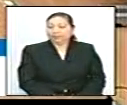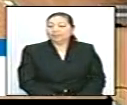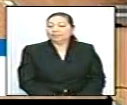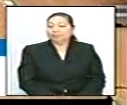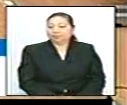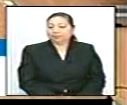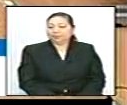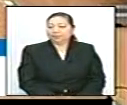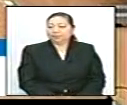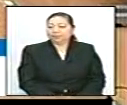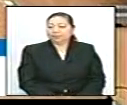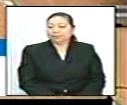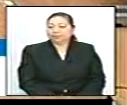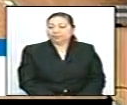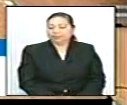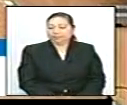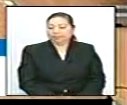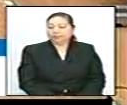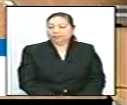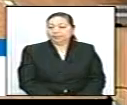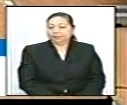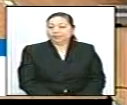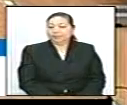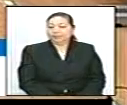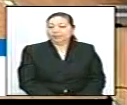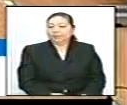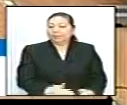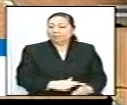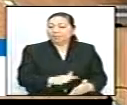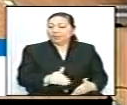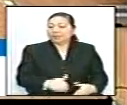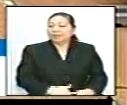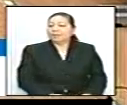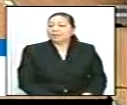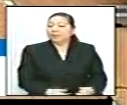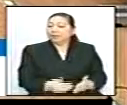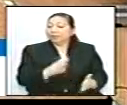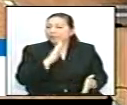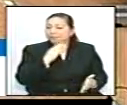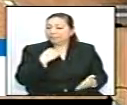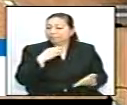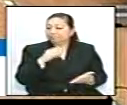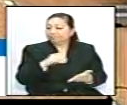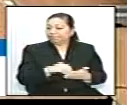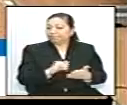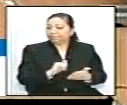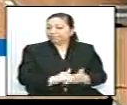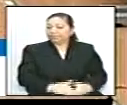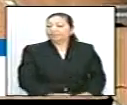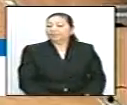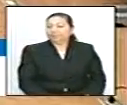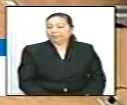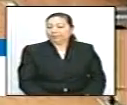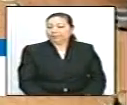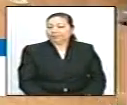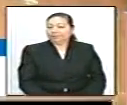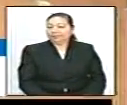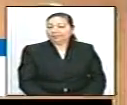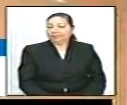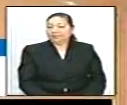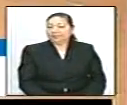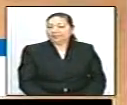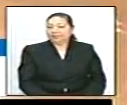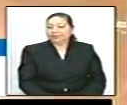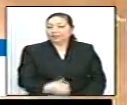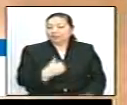y luego la congresista Andrade. Muchas gracias, presidenta. Antes de pasar a mi propuesta, presidenta,